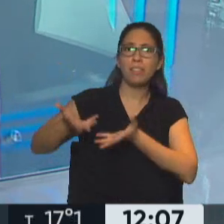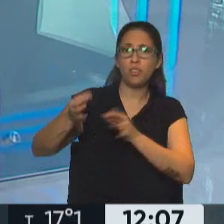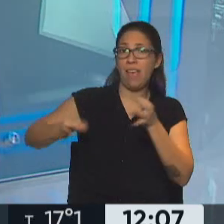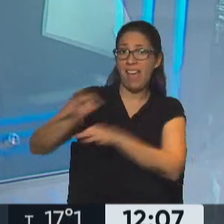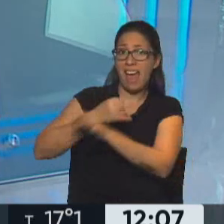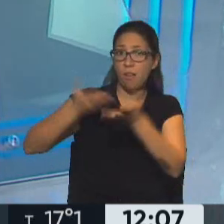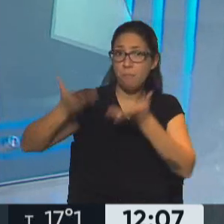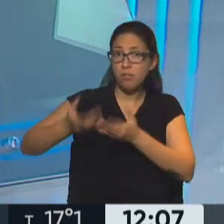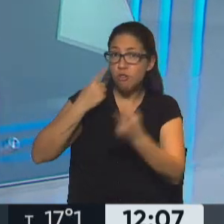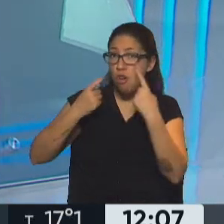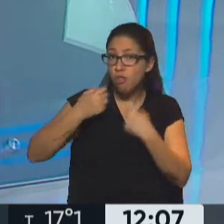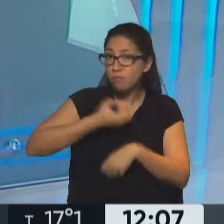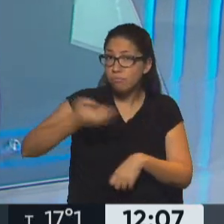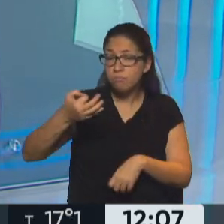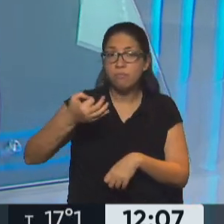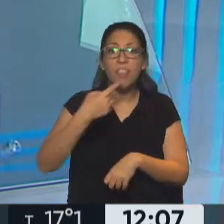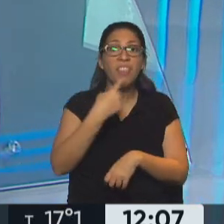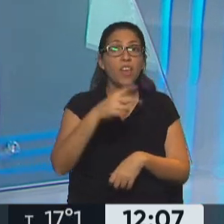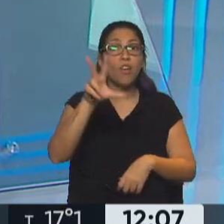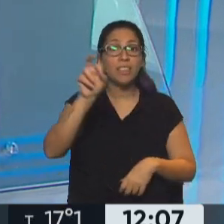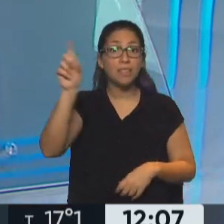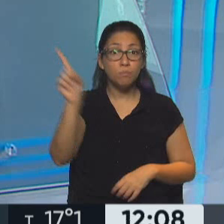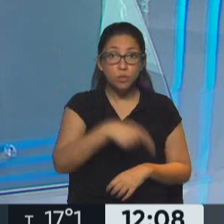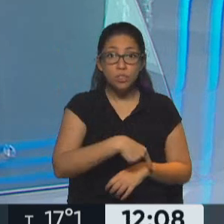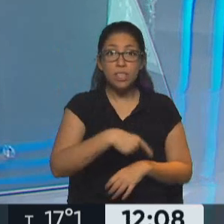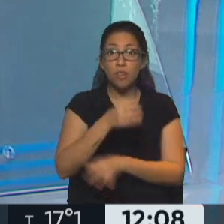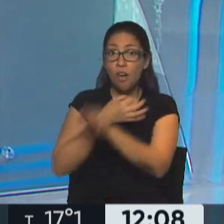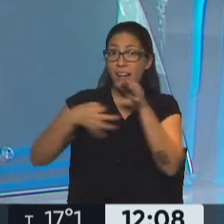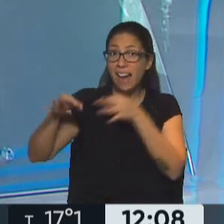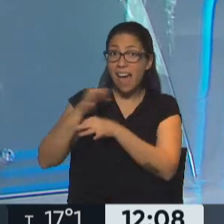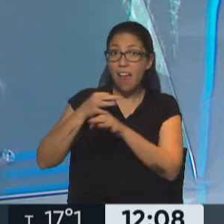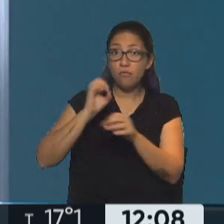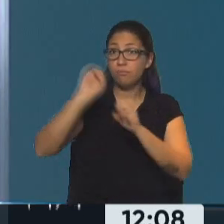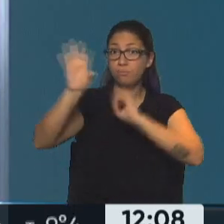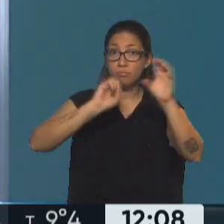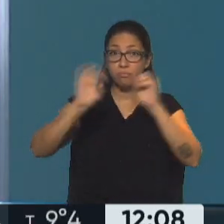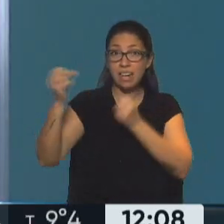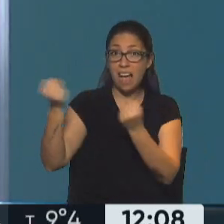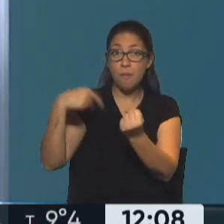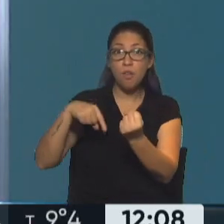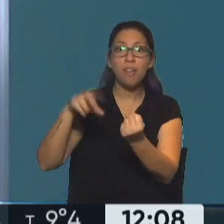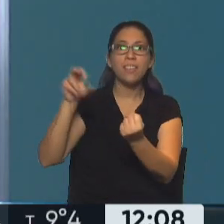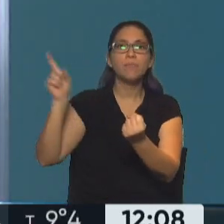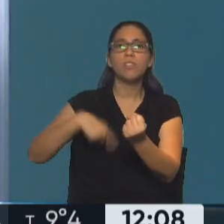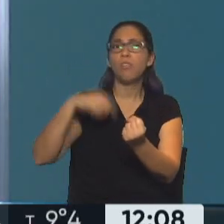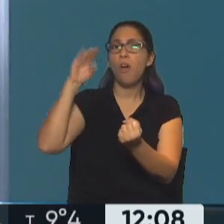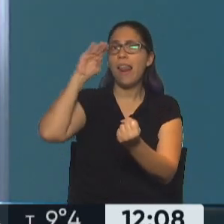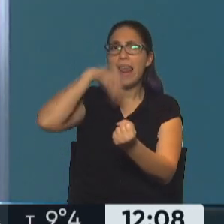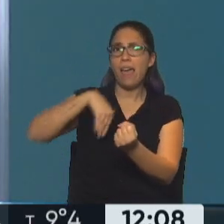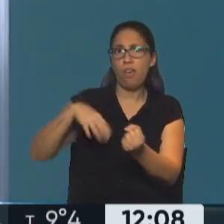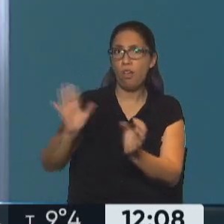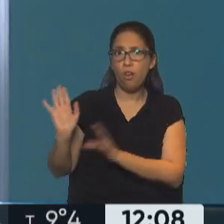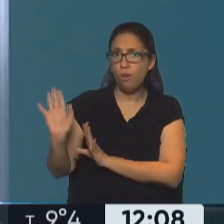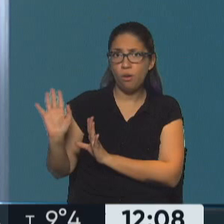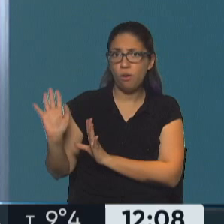y es más, dio un dato, dijo que el 30% de los granos que trasladan los camiones está en negro, con lo que pidió además que